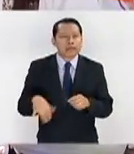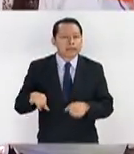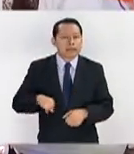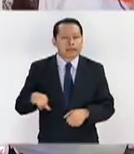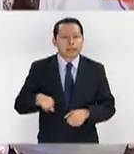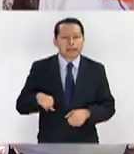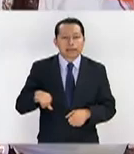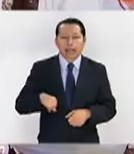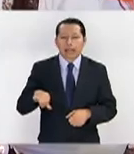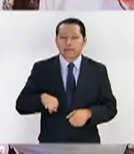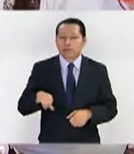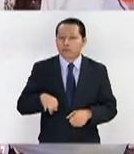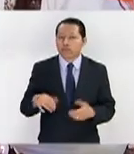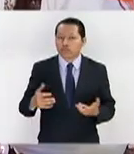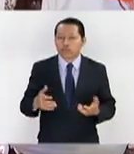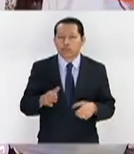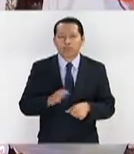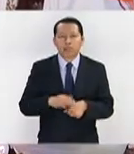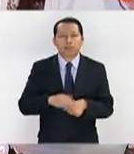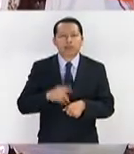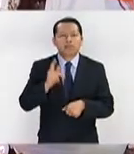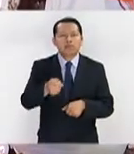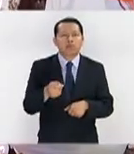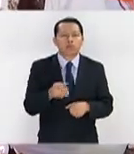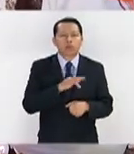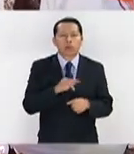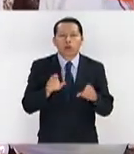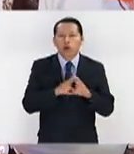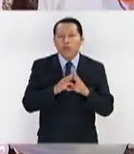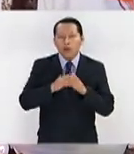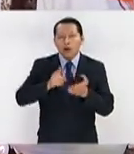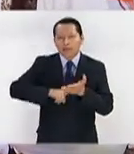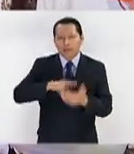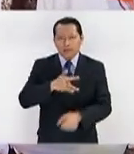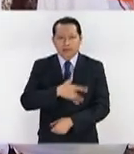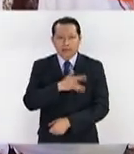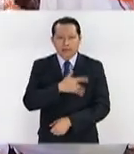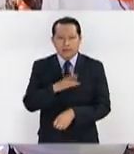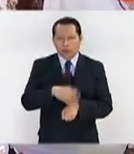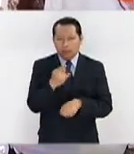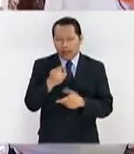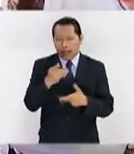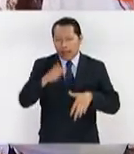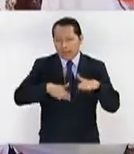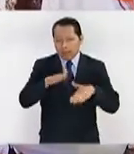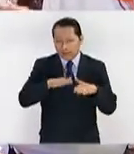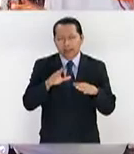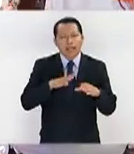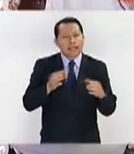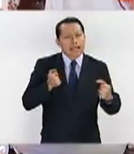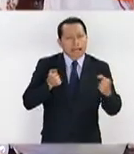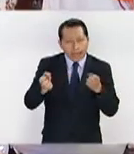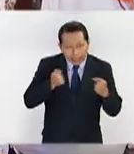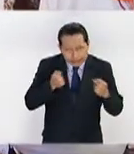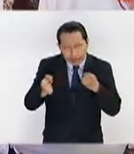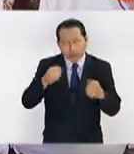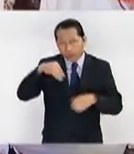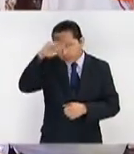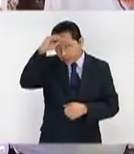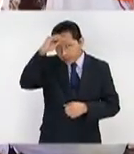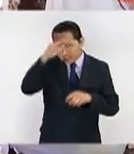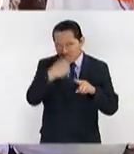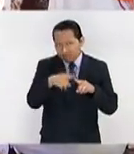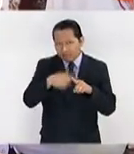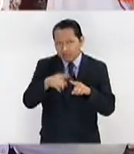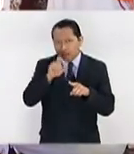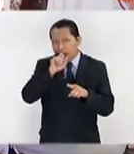interesante, sobre todo en la cuestión devocional, que luego tenemos la parte de ejercicio y meditación,